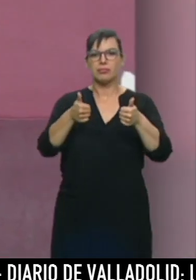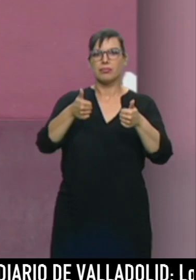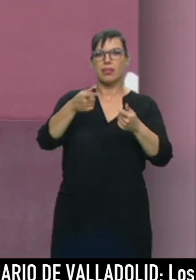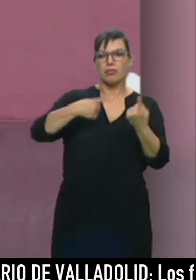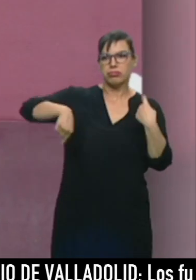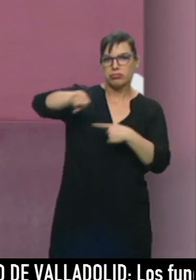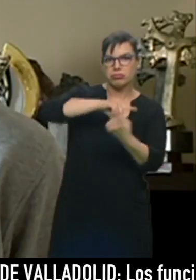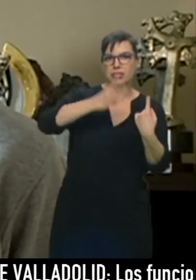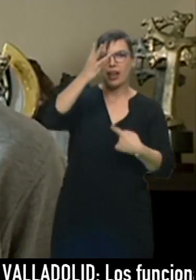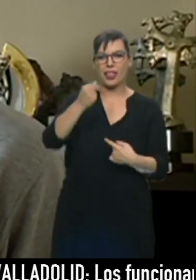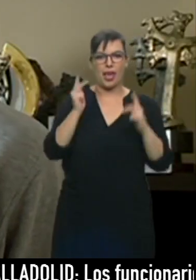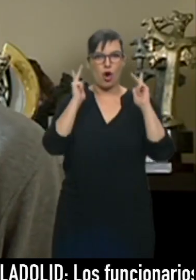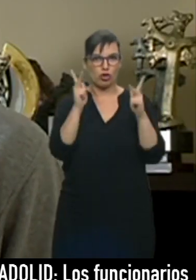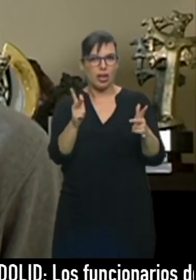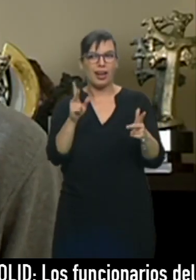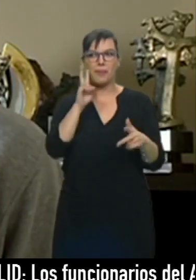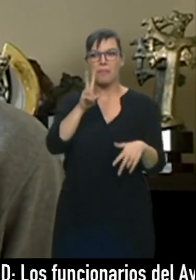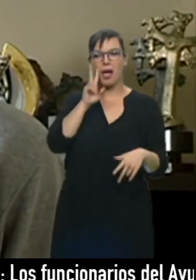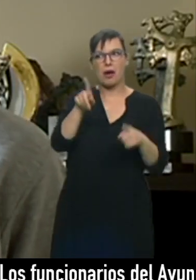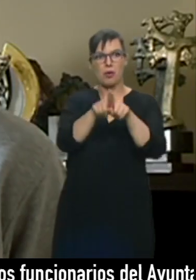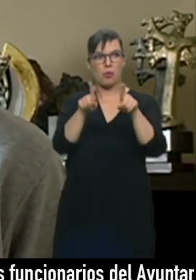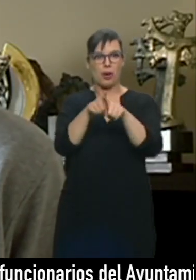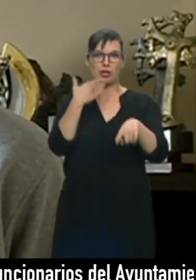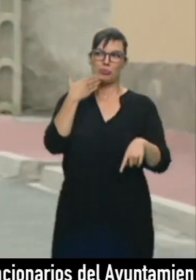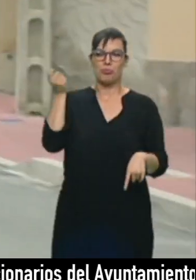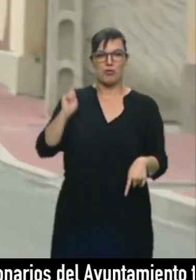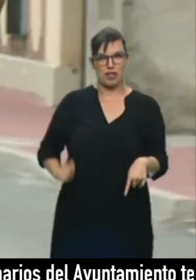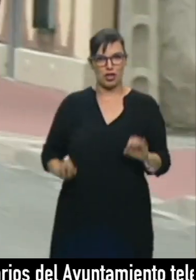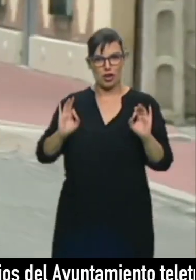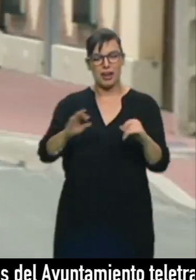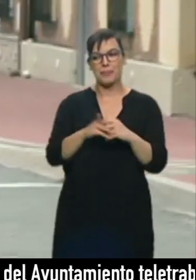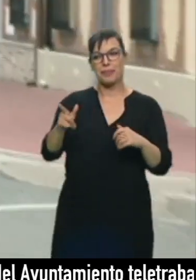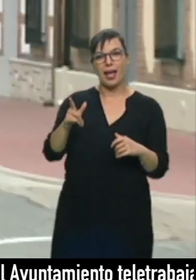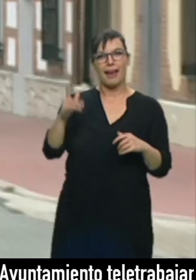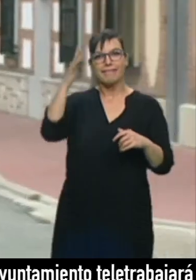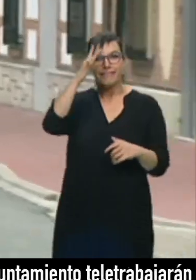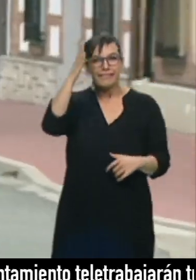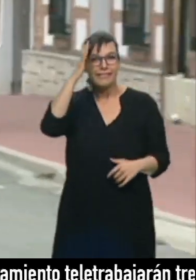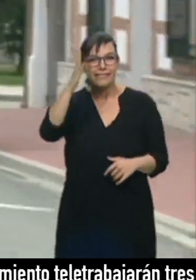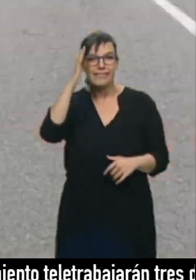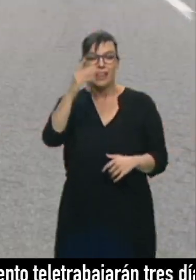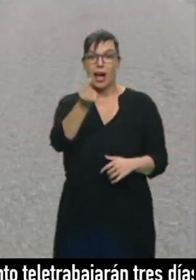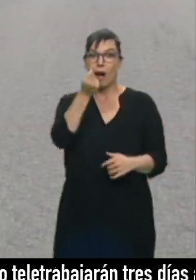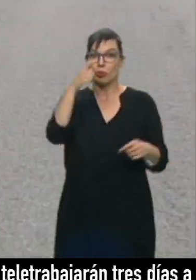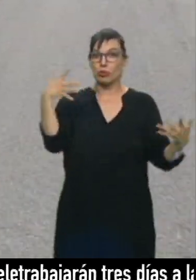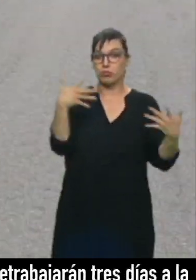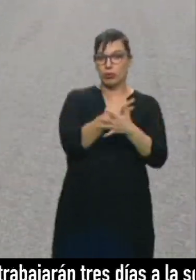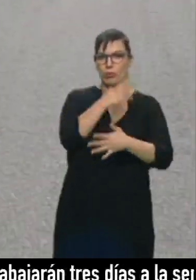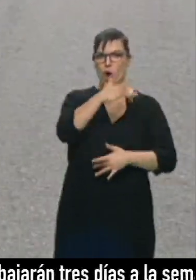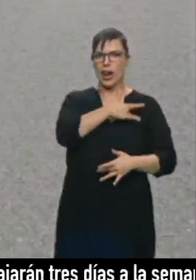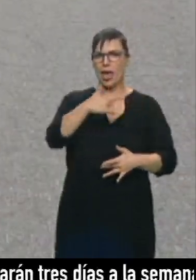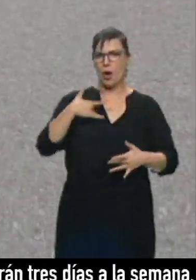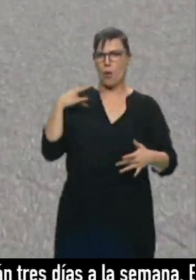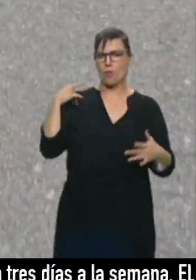días, iba a los hoteles y decías, bueno, esto es una vida profesional. Su sueño, estuvo a punto de truncarse por una neumonía.